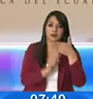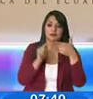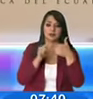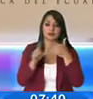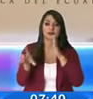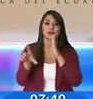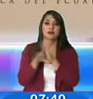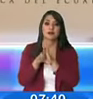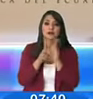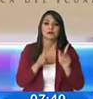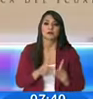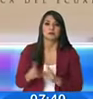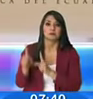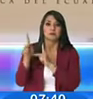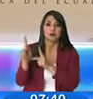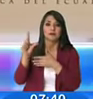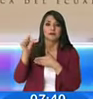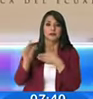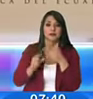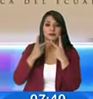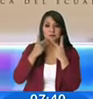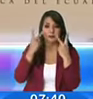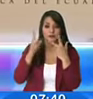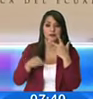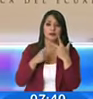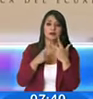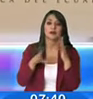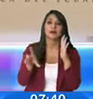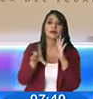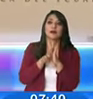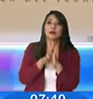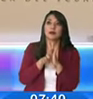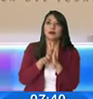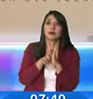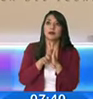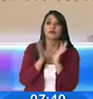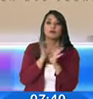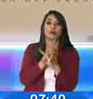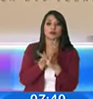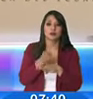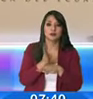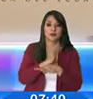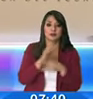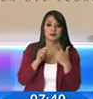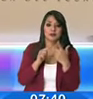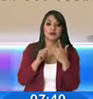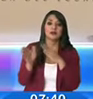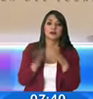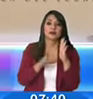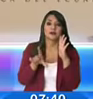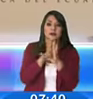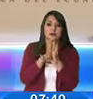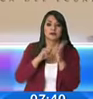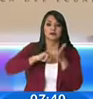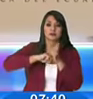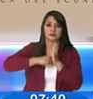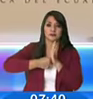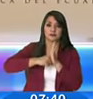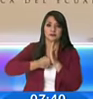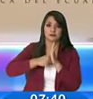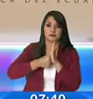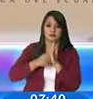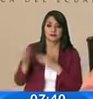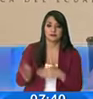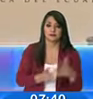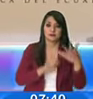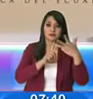Código Orgánico de Planificación y Finanzas Públicas, la Ley Orgánica de la Función Legislativa, la Ley Orgánica de la Contraloría General del